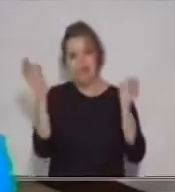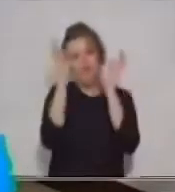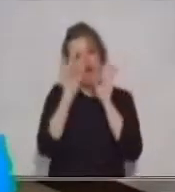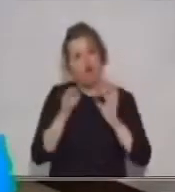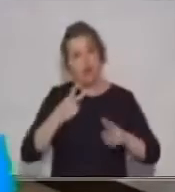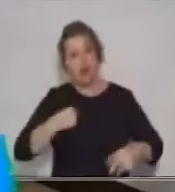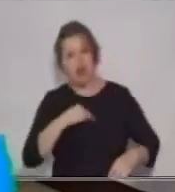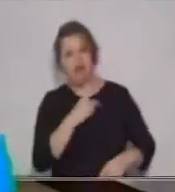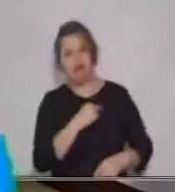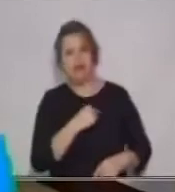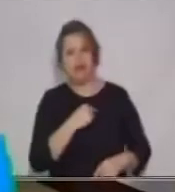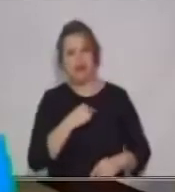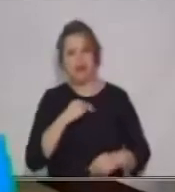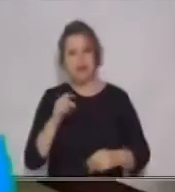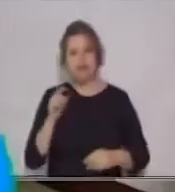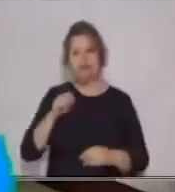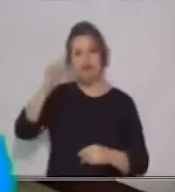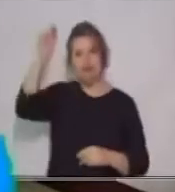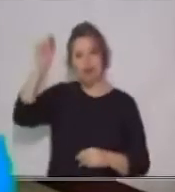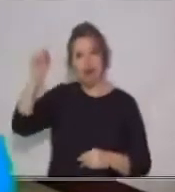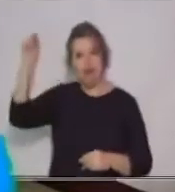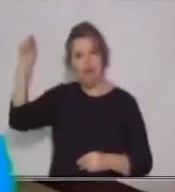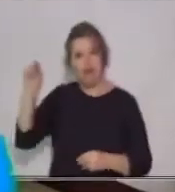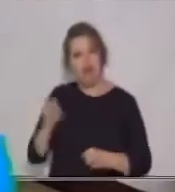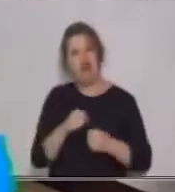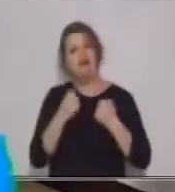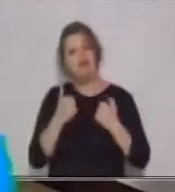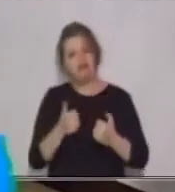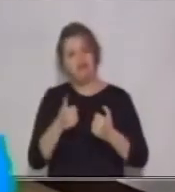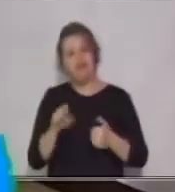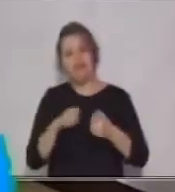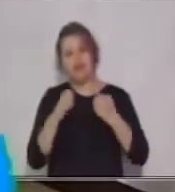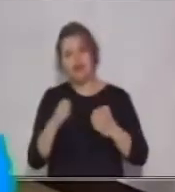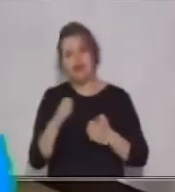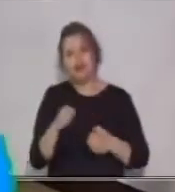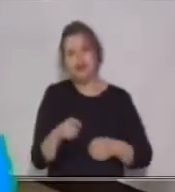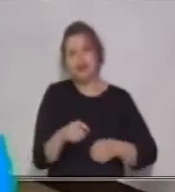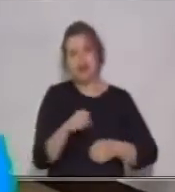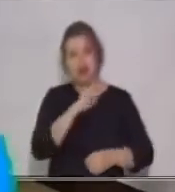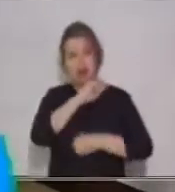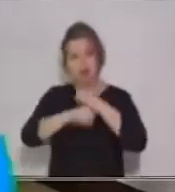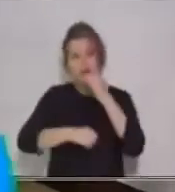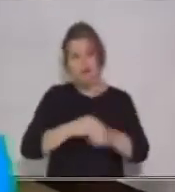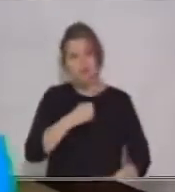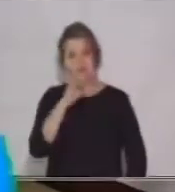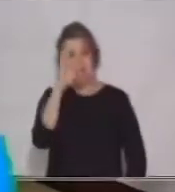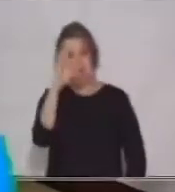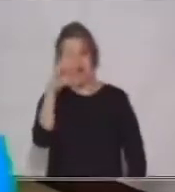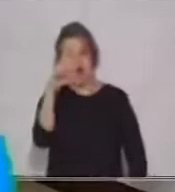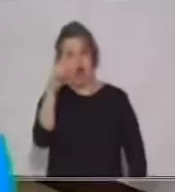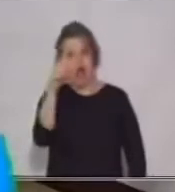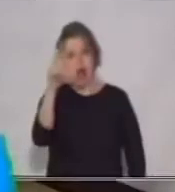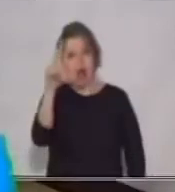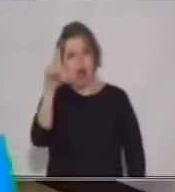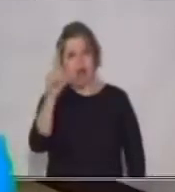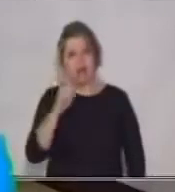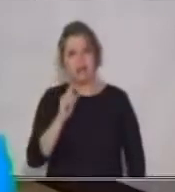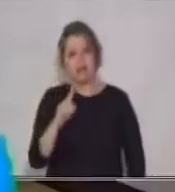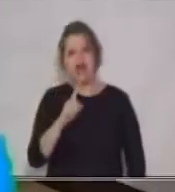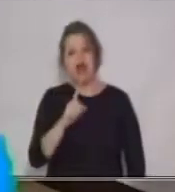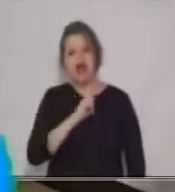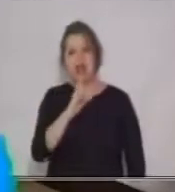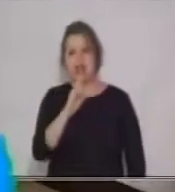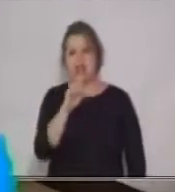nuestra gráfica. Entonces, el eje focal es el que viene lineal, es el que no viene elevado al cuadrado.